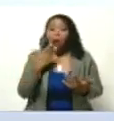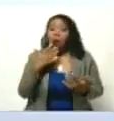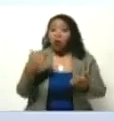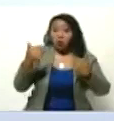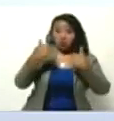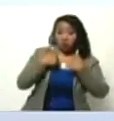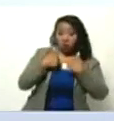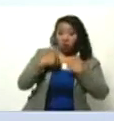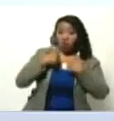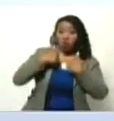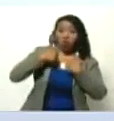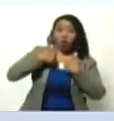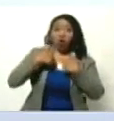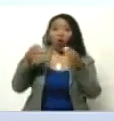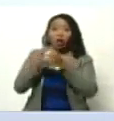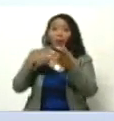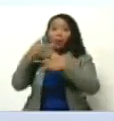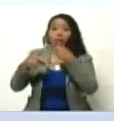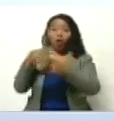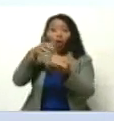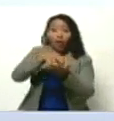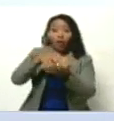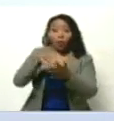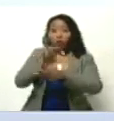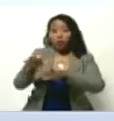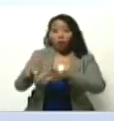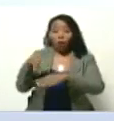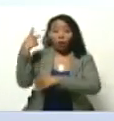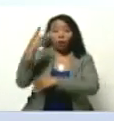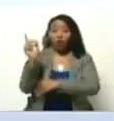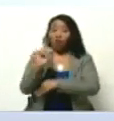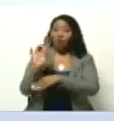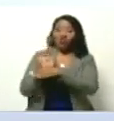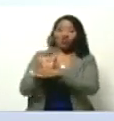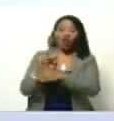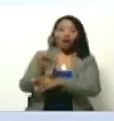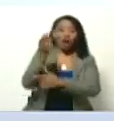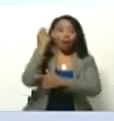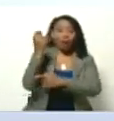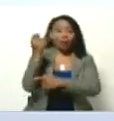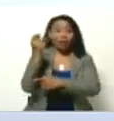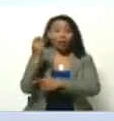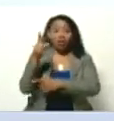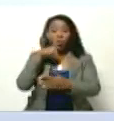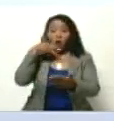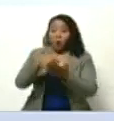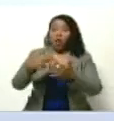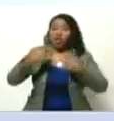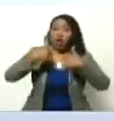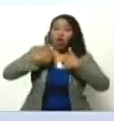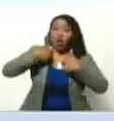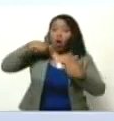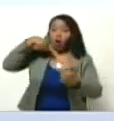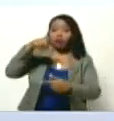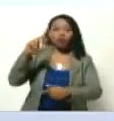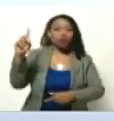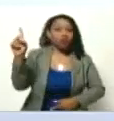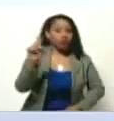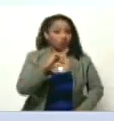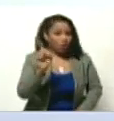sin ella los equipos políticos estadales, municipales o parroquiales no funcionarían jamás y su nombre tiene que estar a juro. Eso no existe.